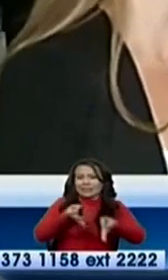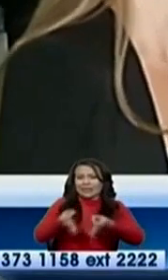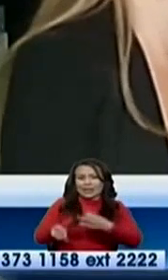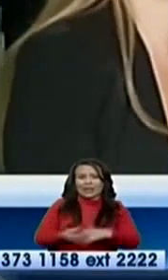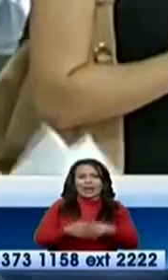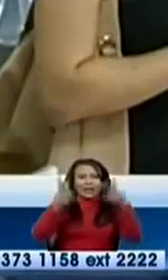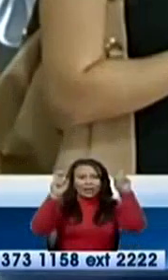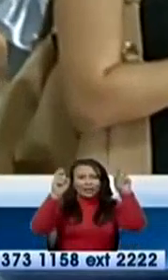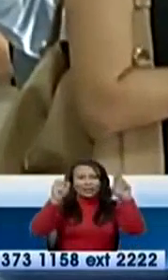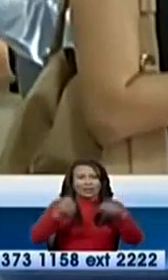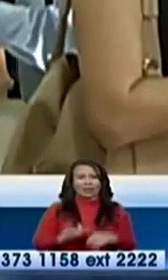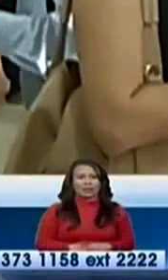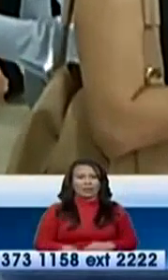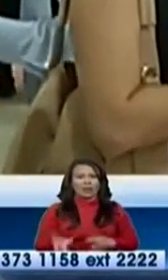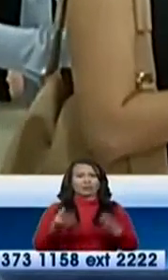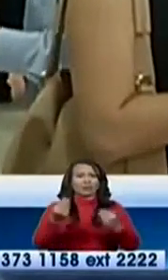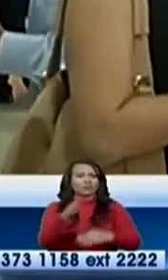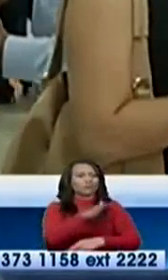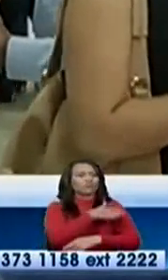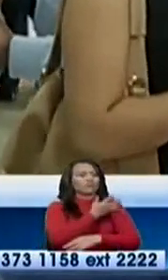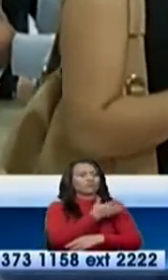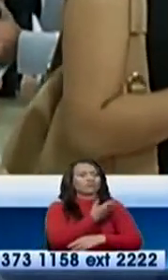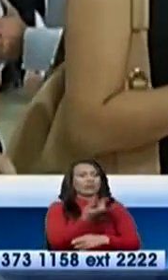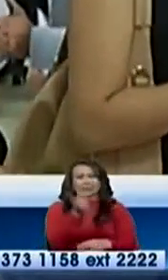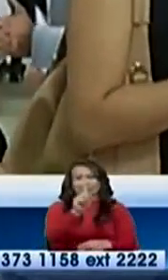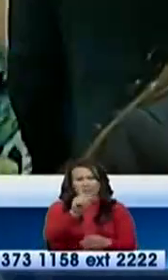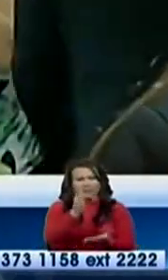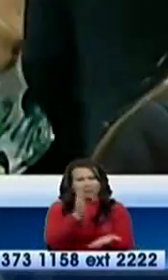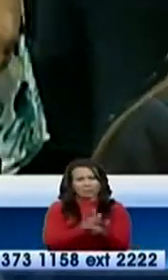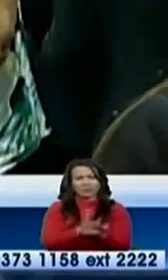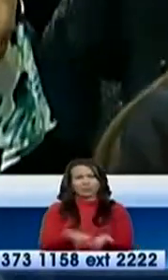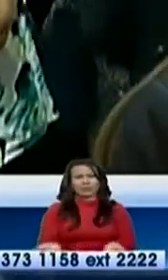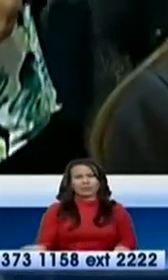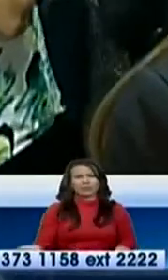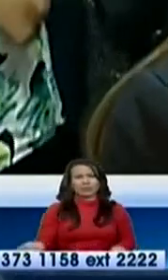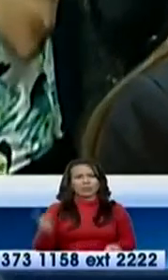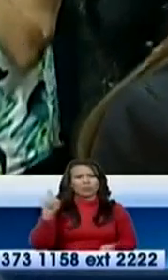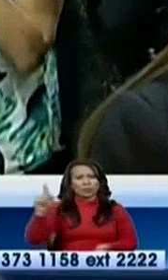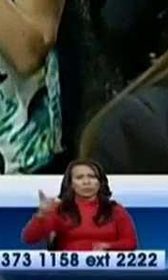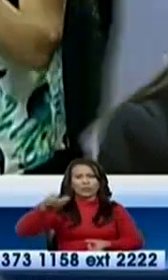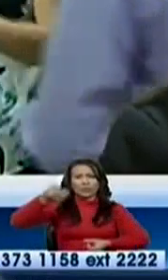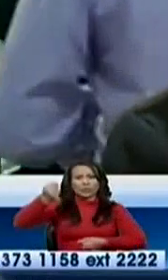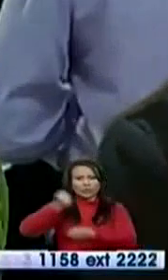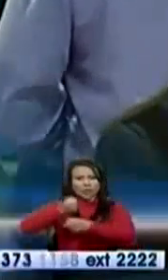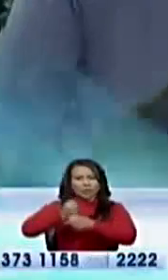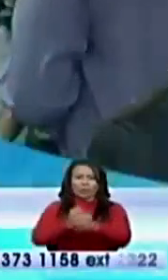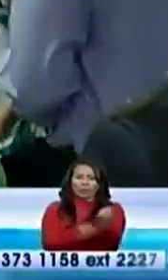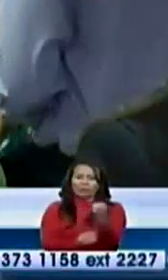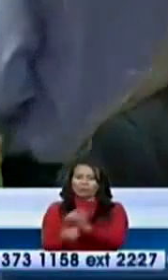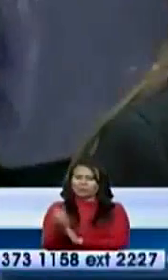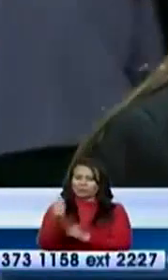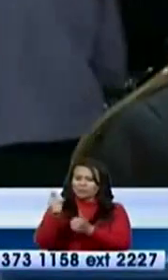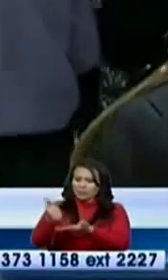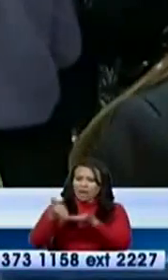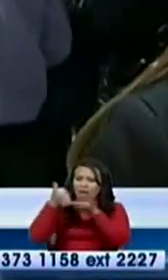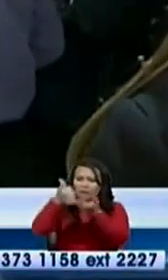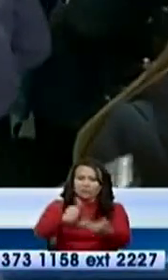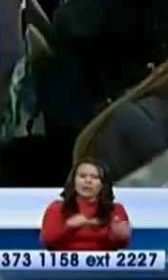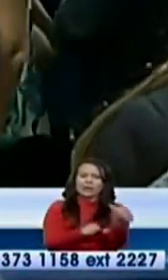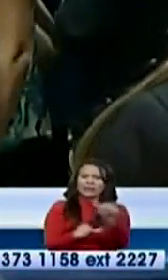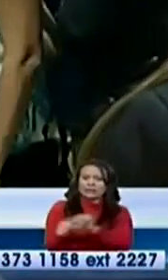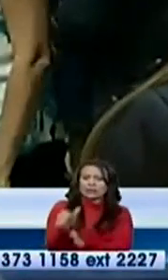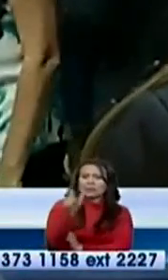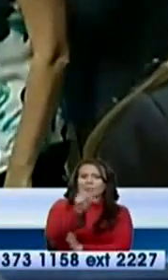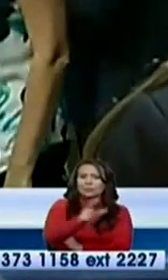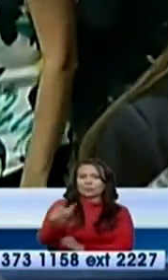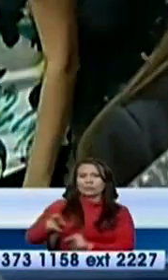es desburocratizar la gestión notarial. Si una notaría hace bien su trabajo, asesora bien a los usuarios y lleva a cabo